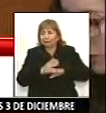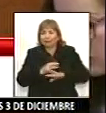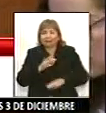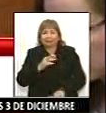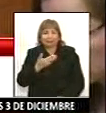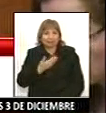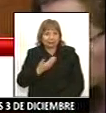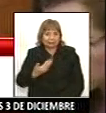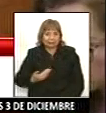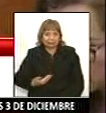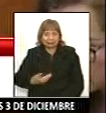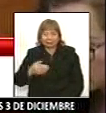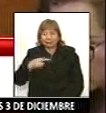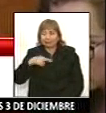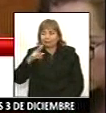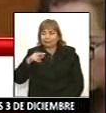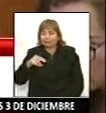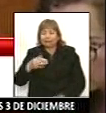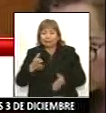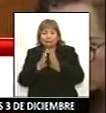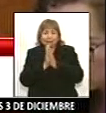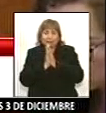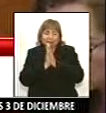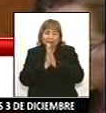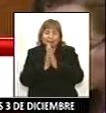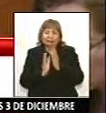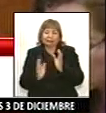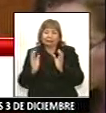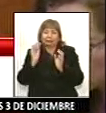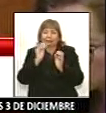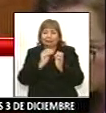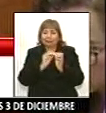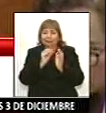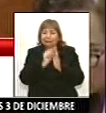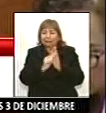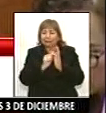regionales. Asimismo, también solicitar incorporar al artículo